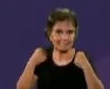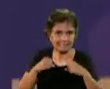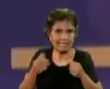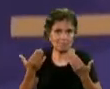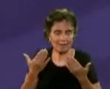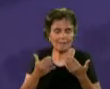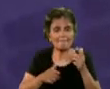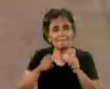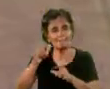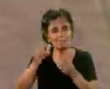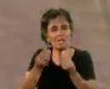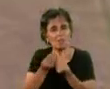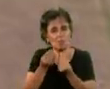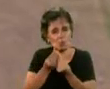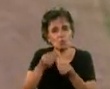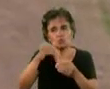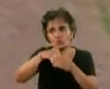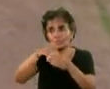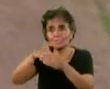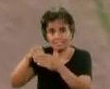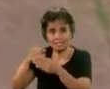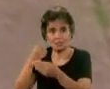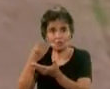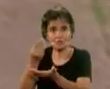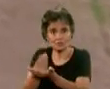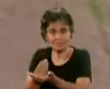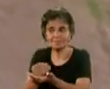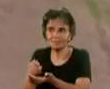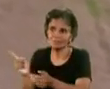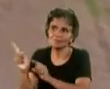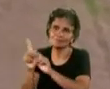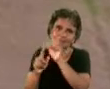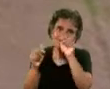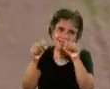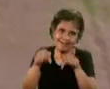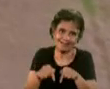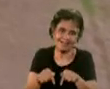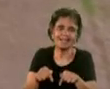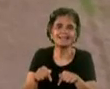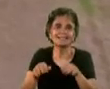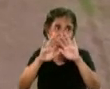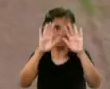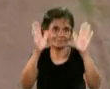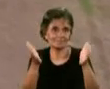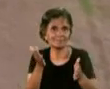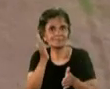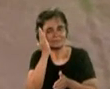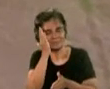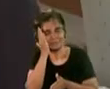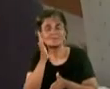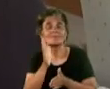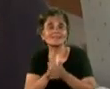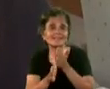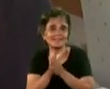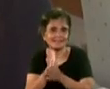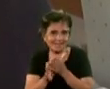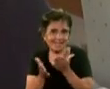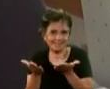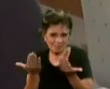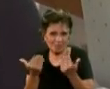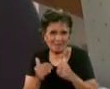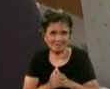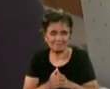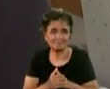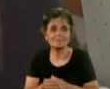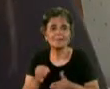del interior y, bueno, para colaborar obviamente tenemos las residencias que son sin costo para ellos. También, bueno,